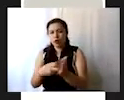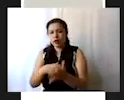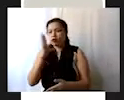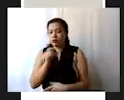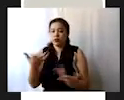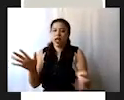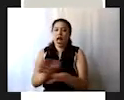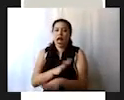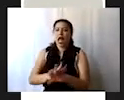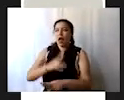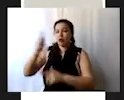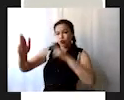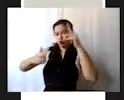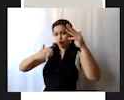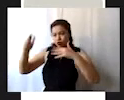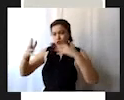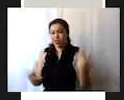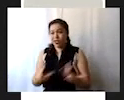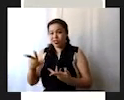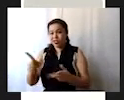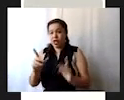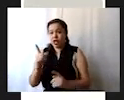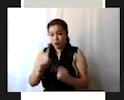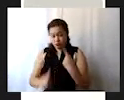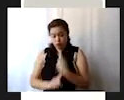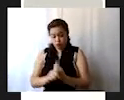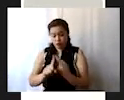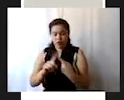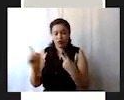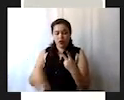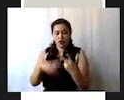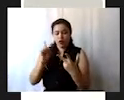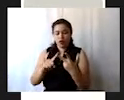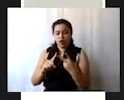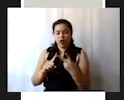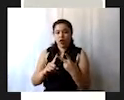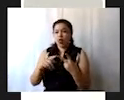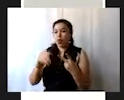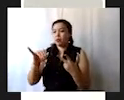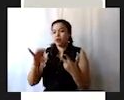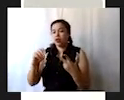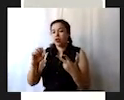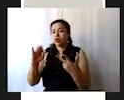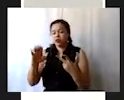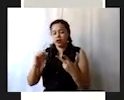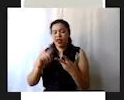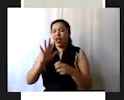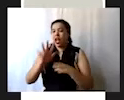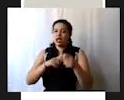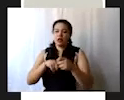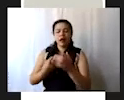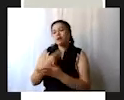solo uno de los problemas existentes. Otro es la integridad de la biosfera, la pérdida de la biodiversidad,